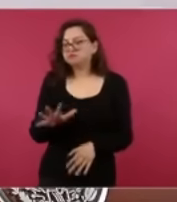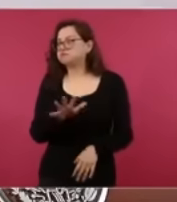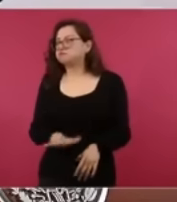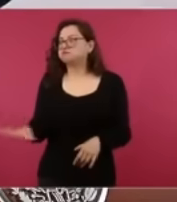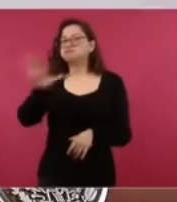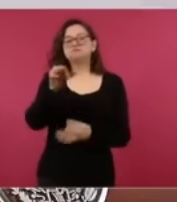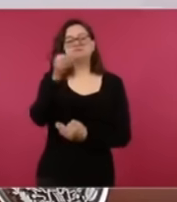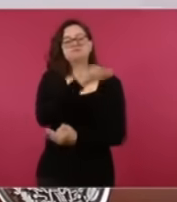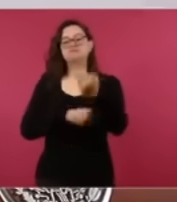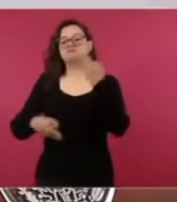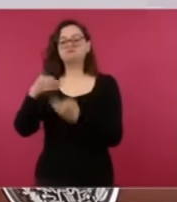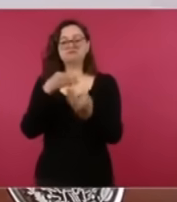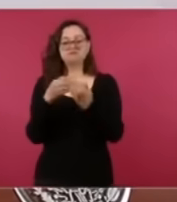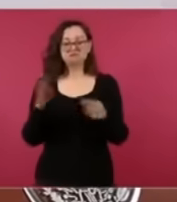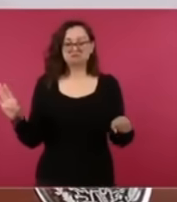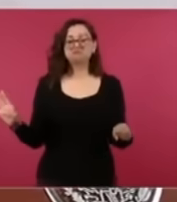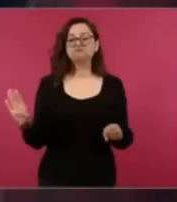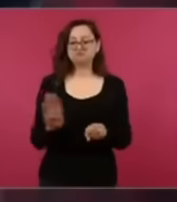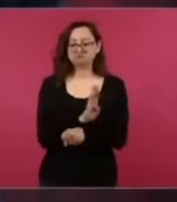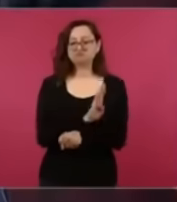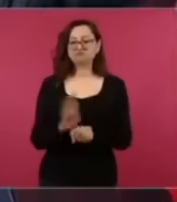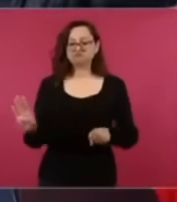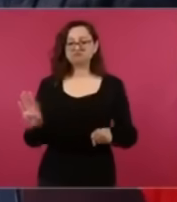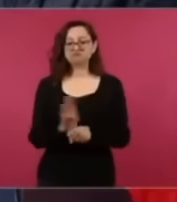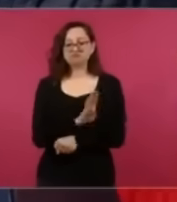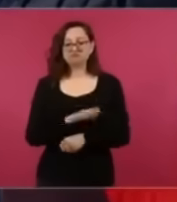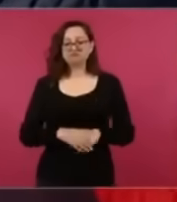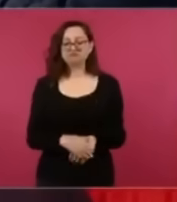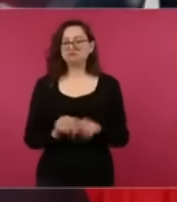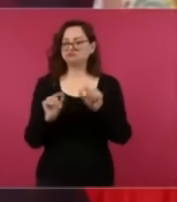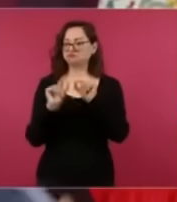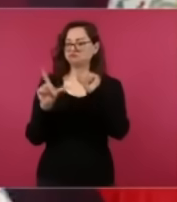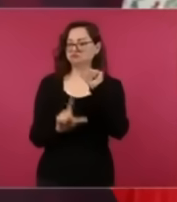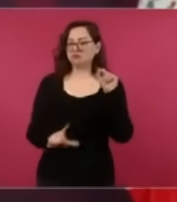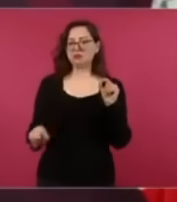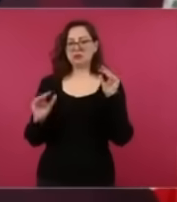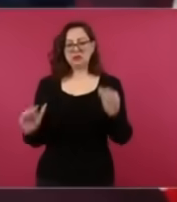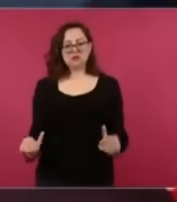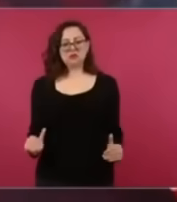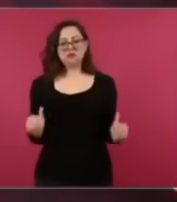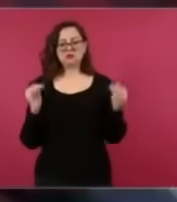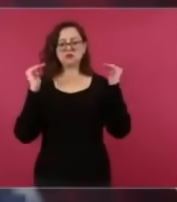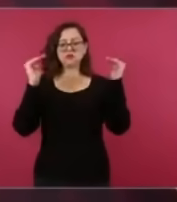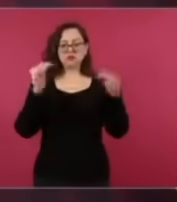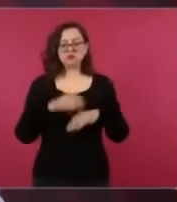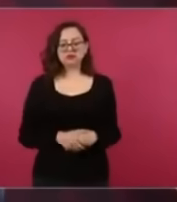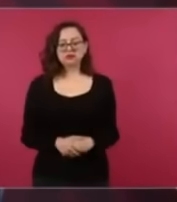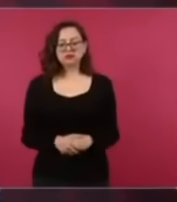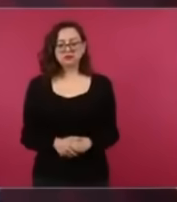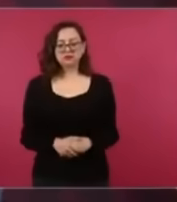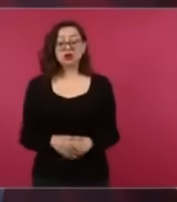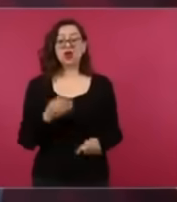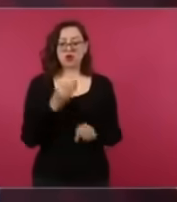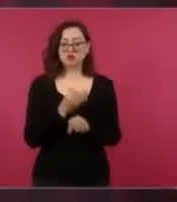México se enaltece. Lo que está sucediendo